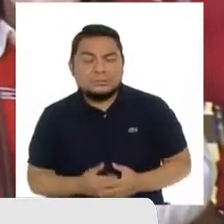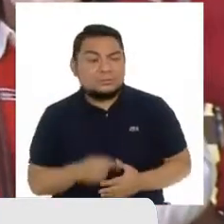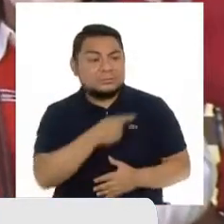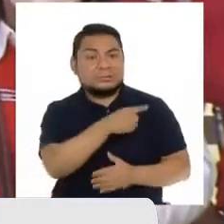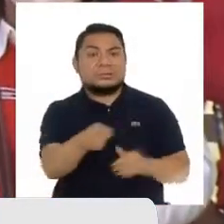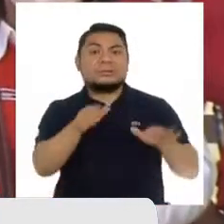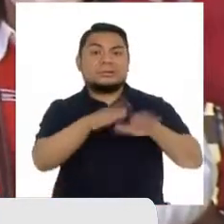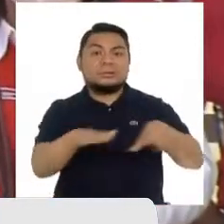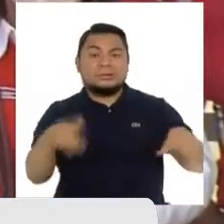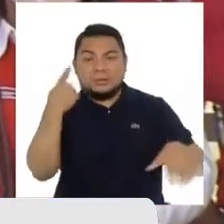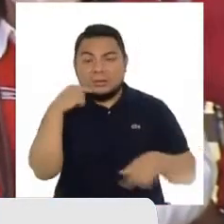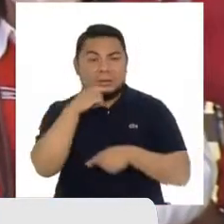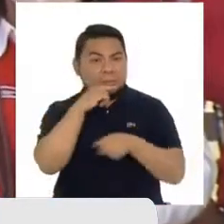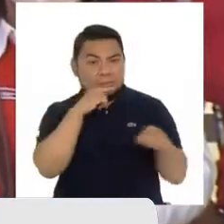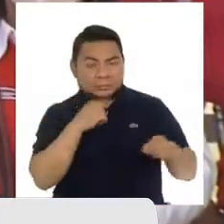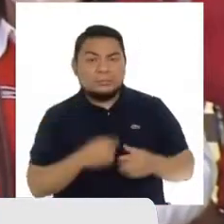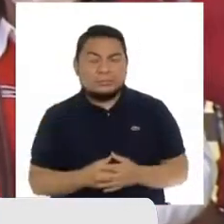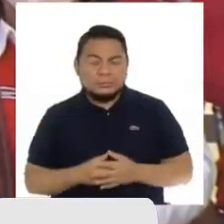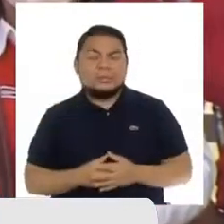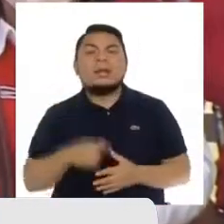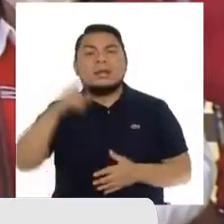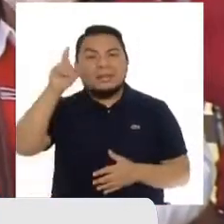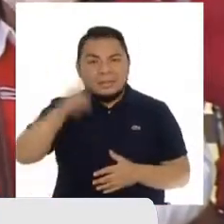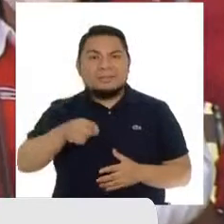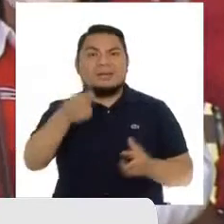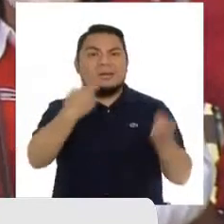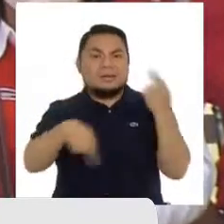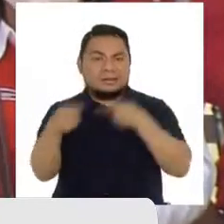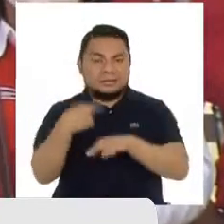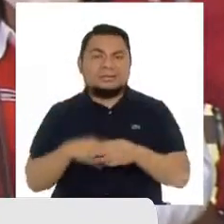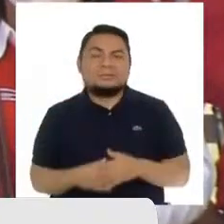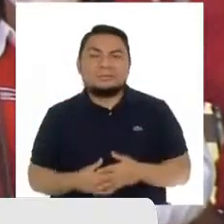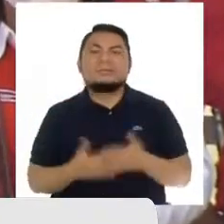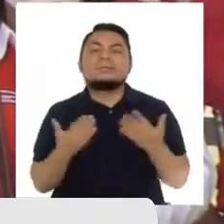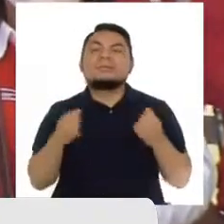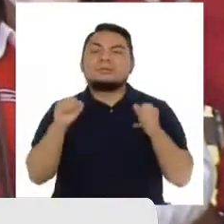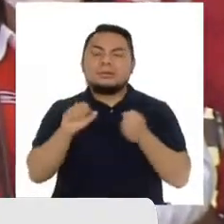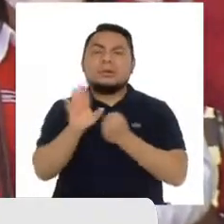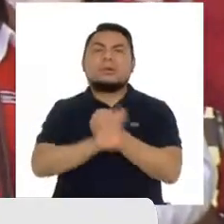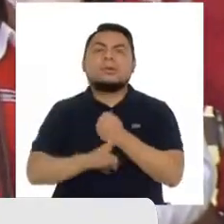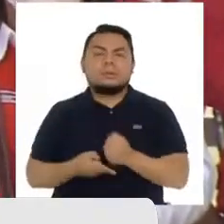niños y nuestras niñas deben regresar seguros